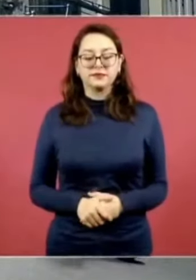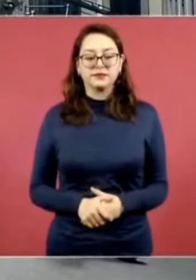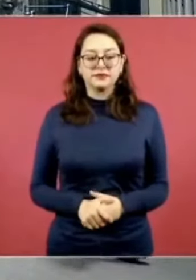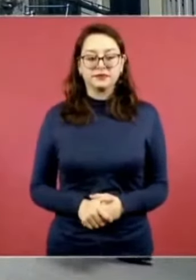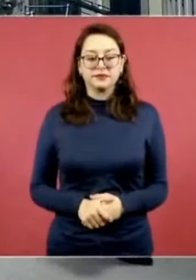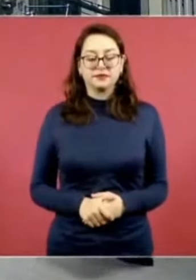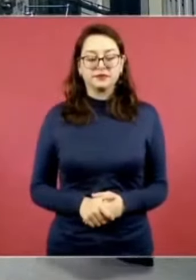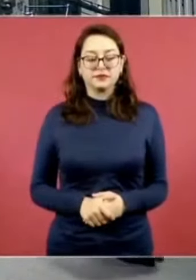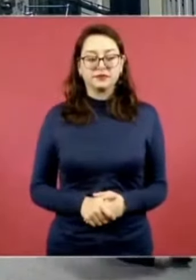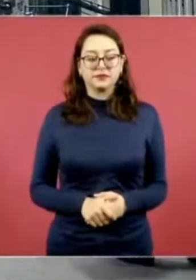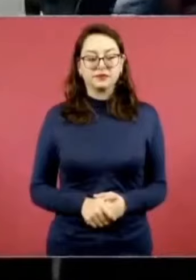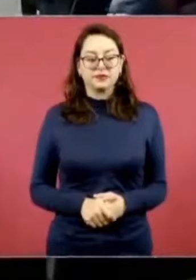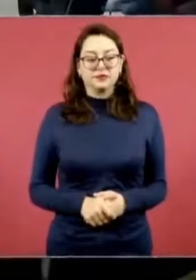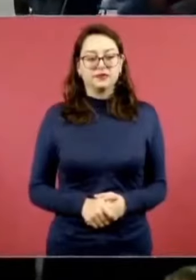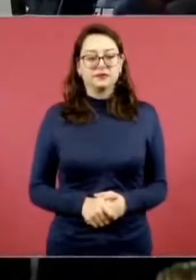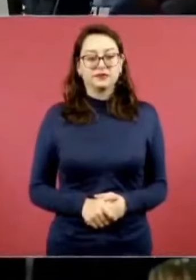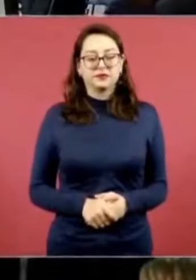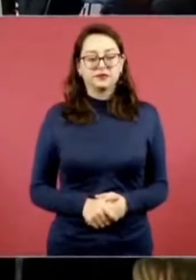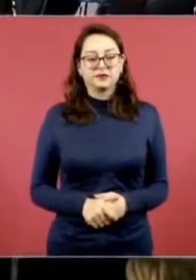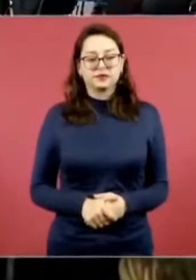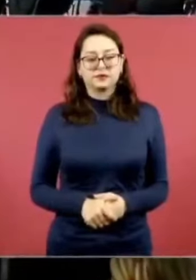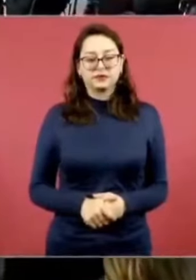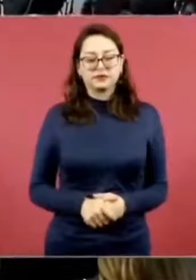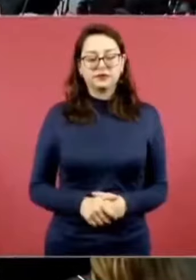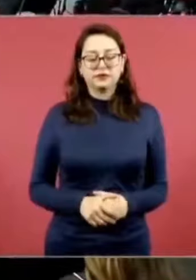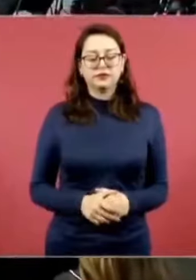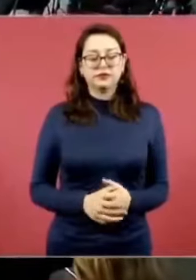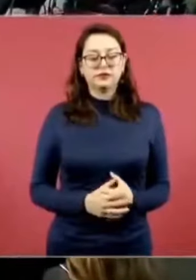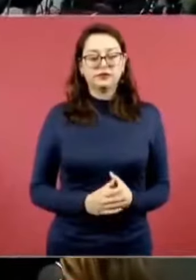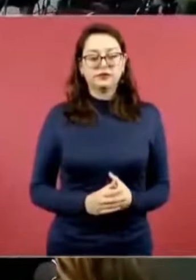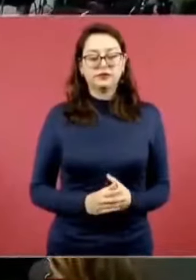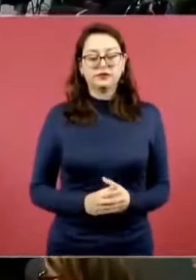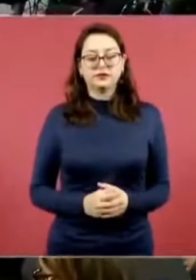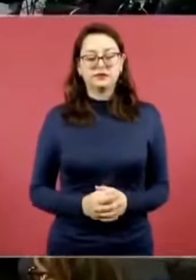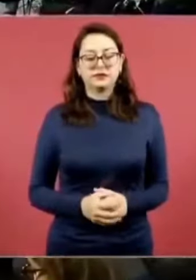va a tocar el tema de la caravana migrante, ¿qué puedo adelantar? Sí,